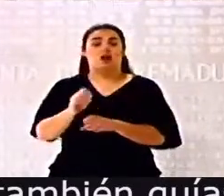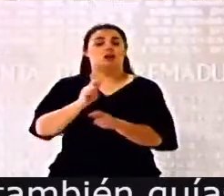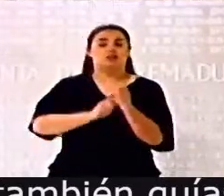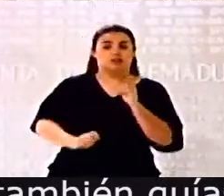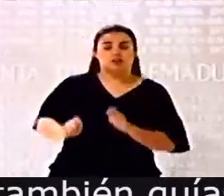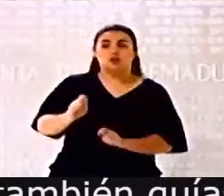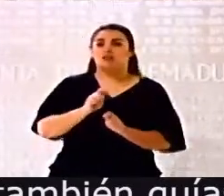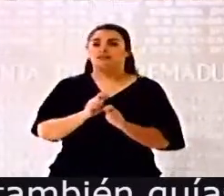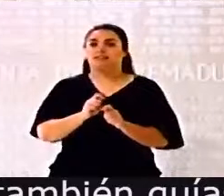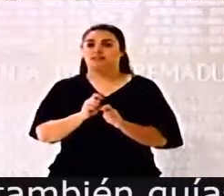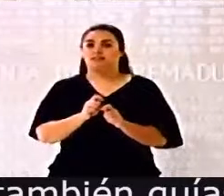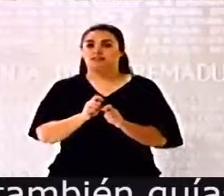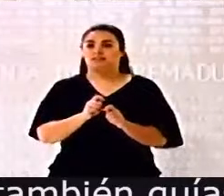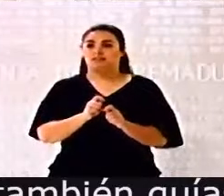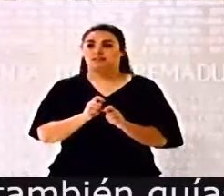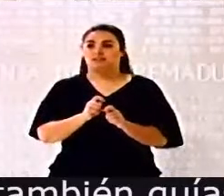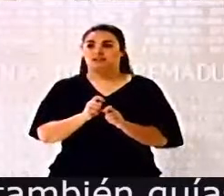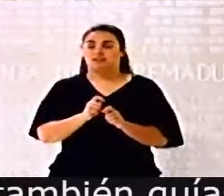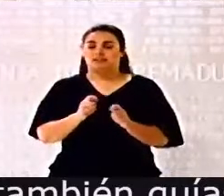asociaciones,